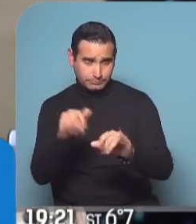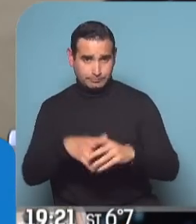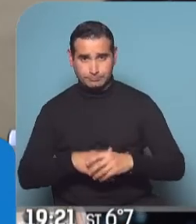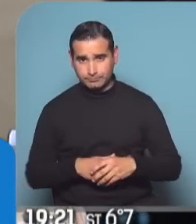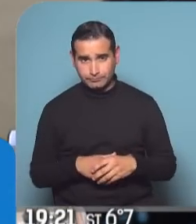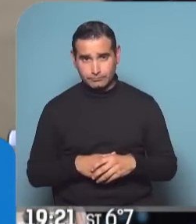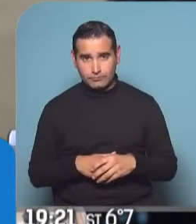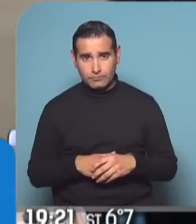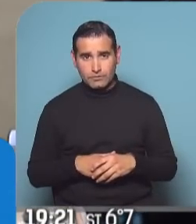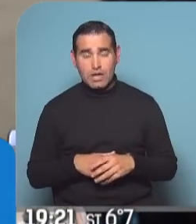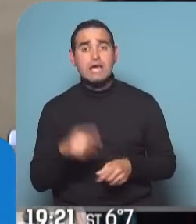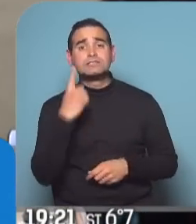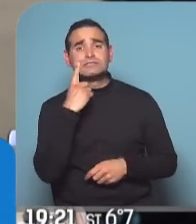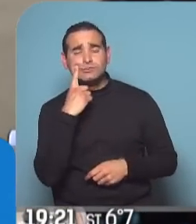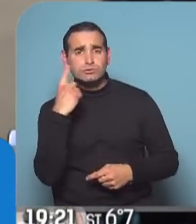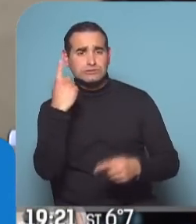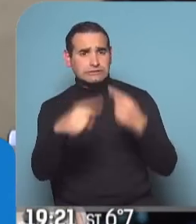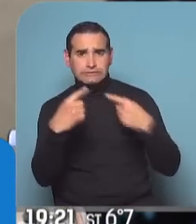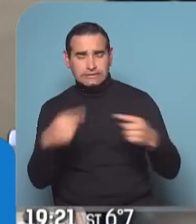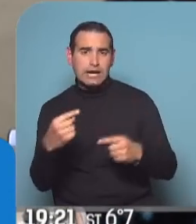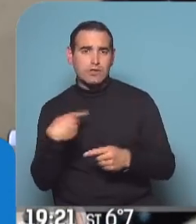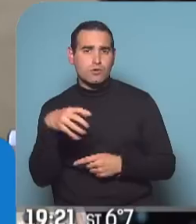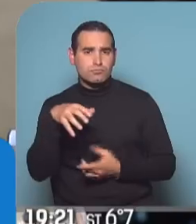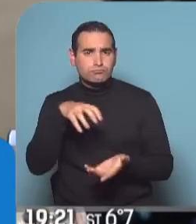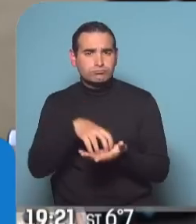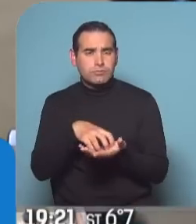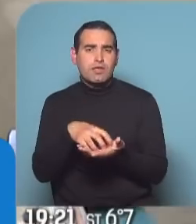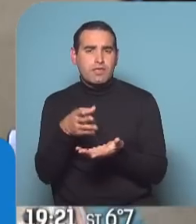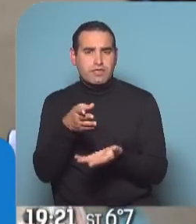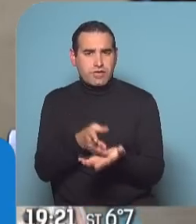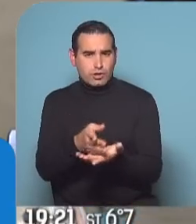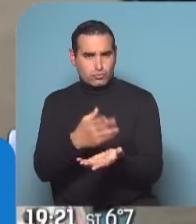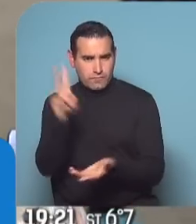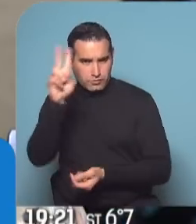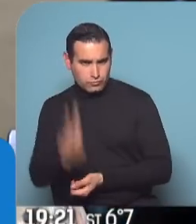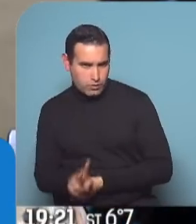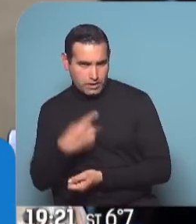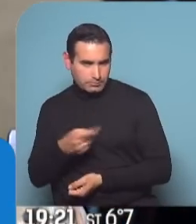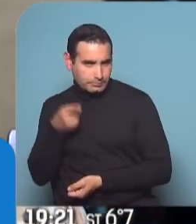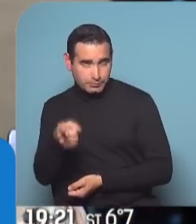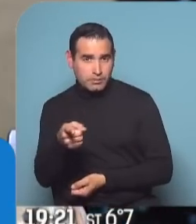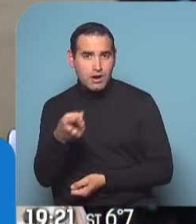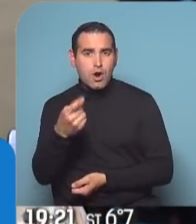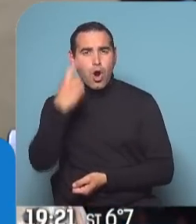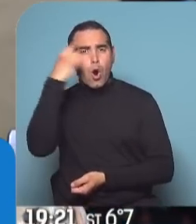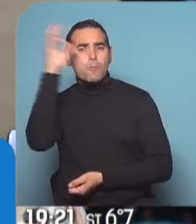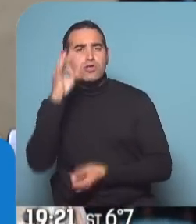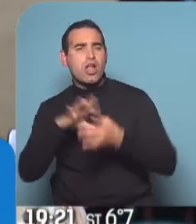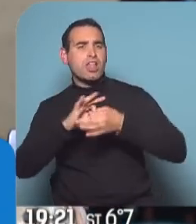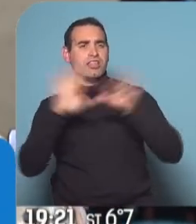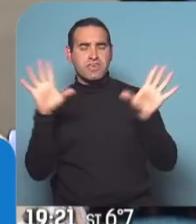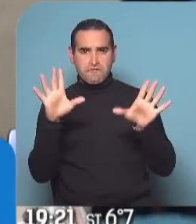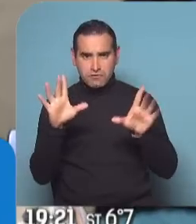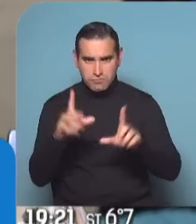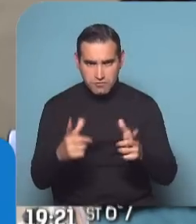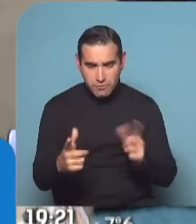Las instituciones esenciales y el Estado de Derecho en Venezuela han sido erosionados. El ejercicio de libertad de opinión, de expresión y